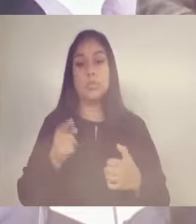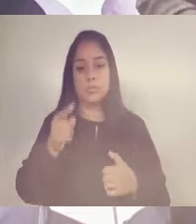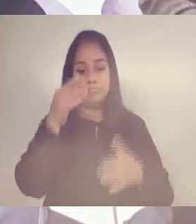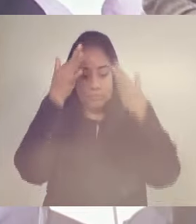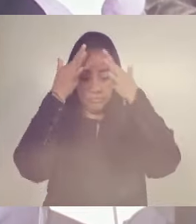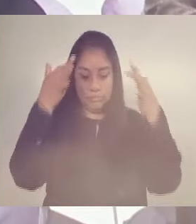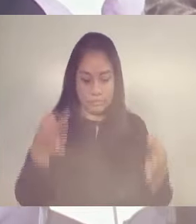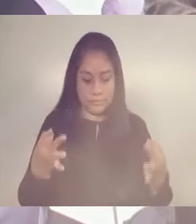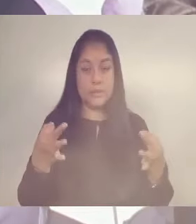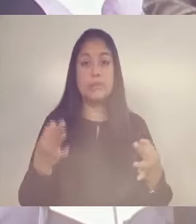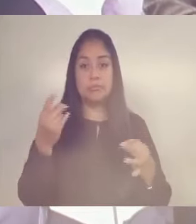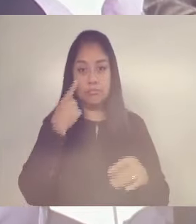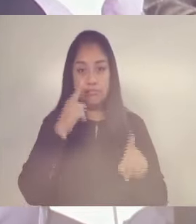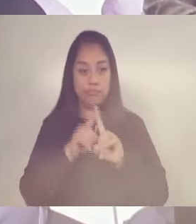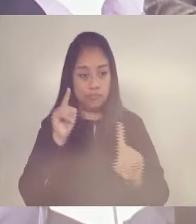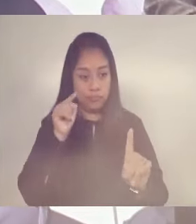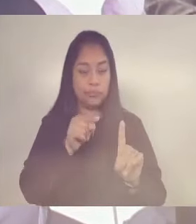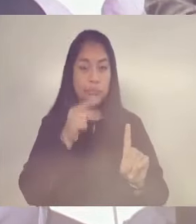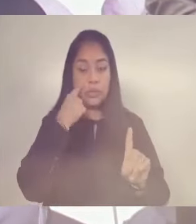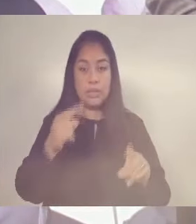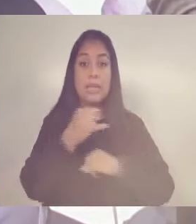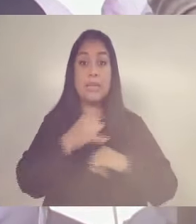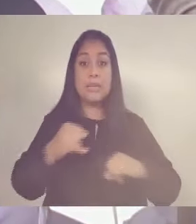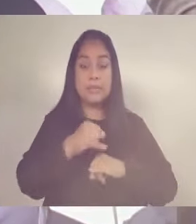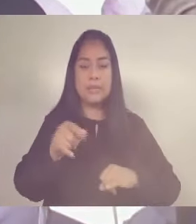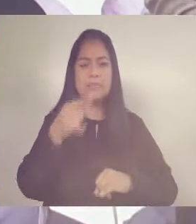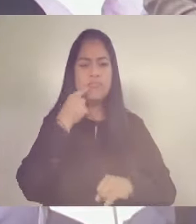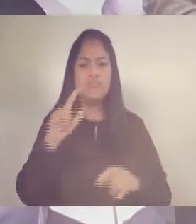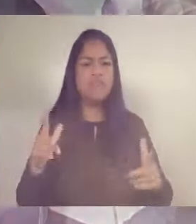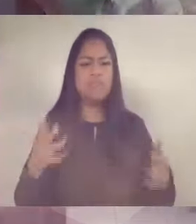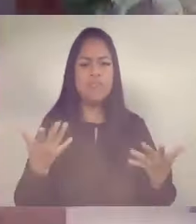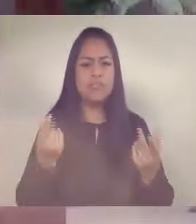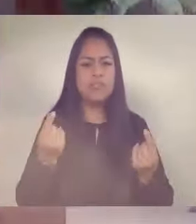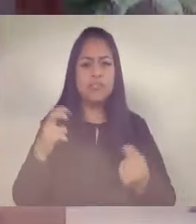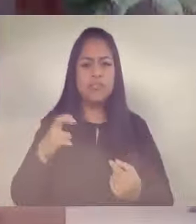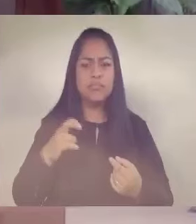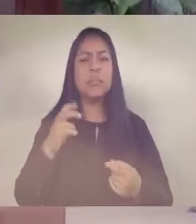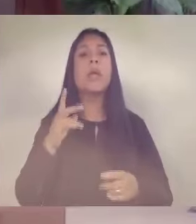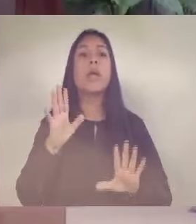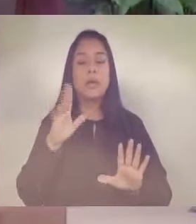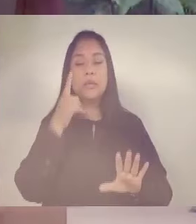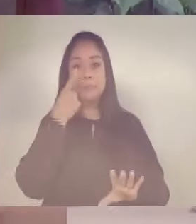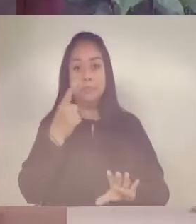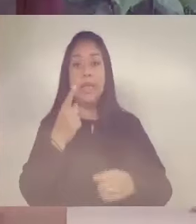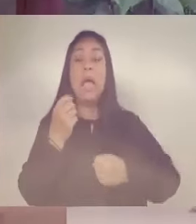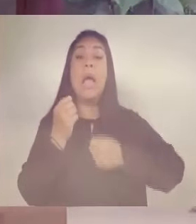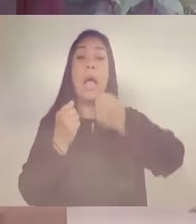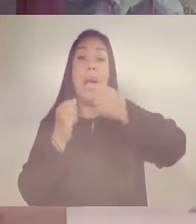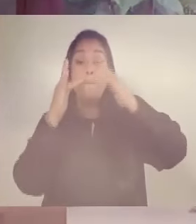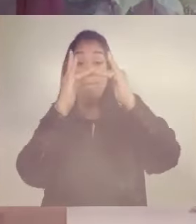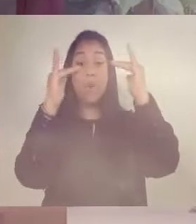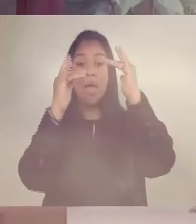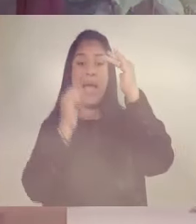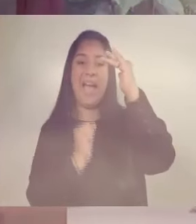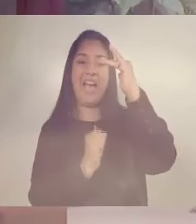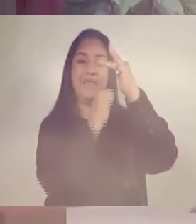la determinación, desde el punto de vista de ingeniería, que lo que se necesita es apuntalar el puente por debajo